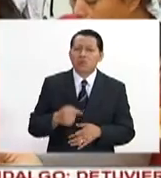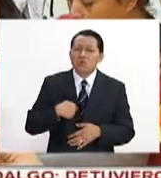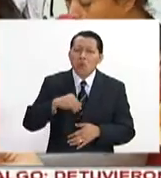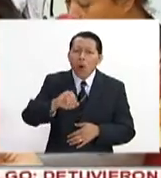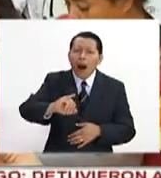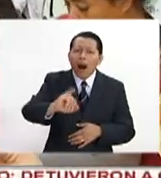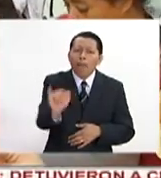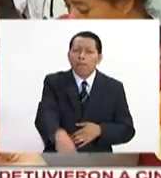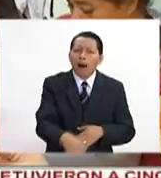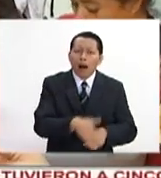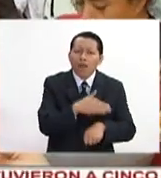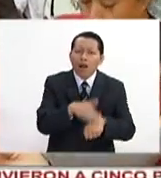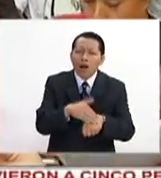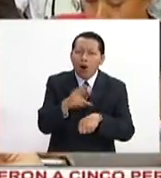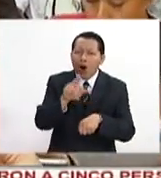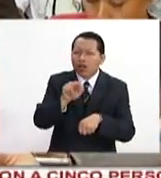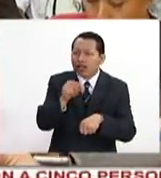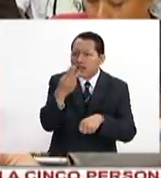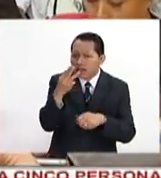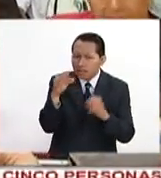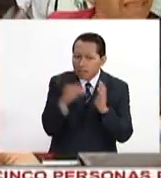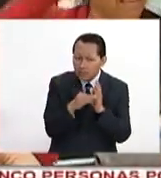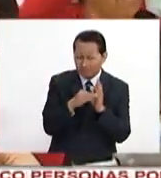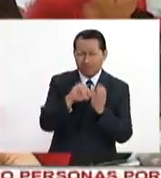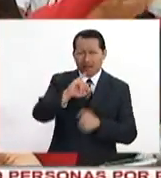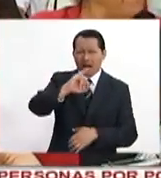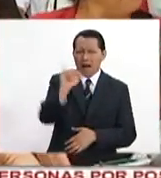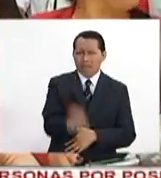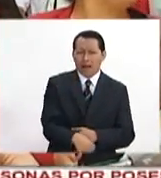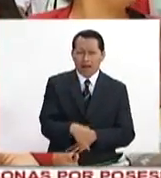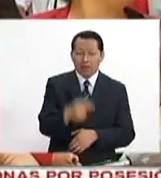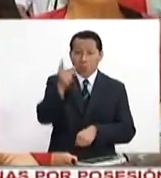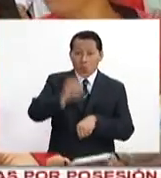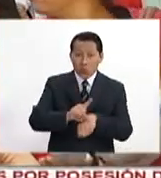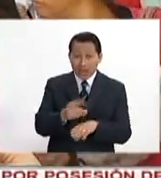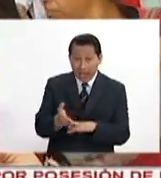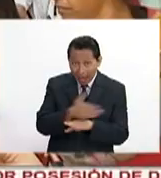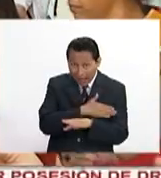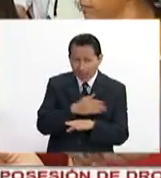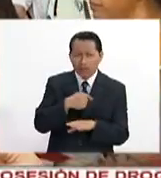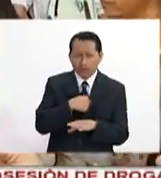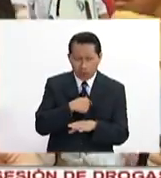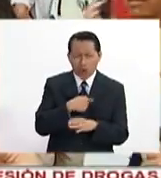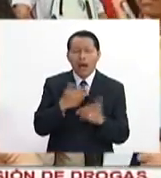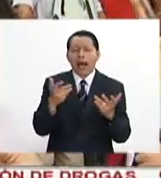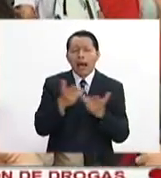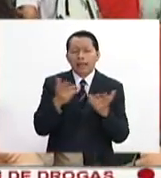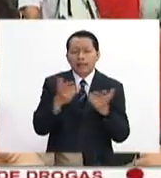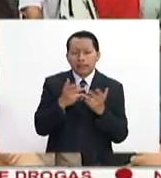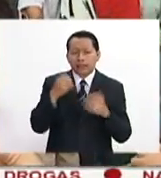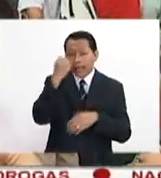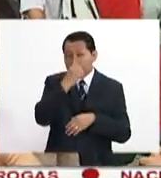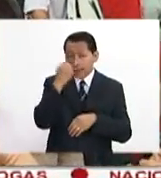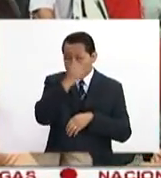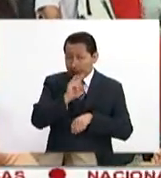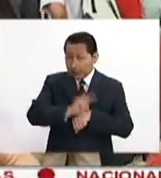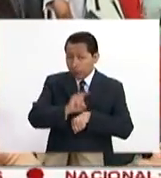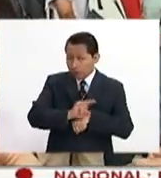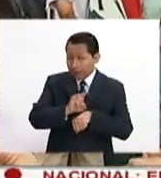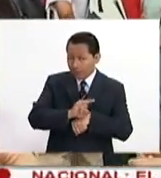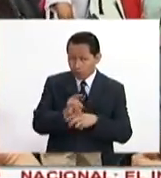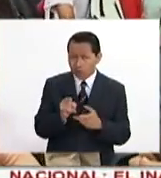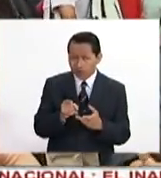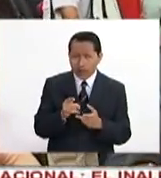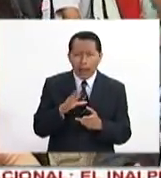calificación menor de 83 puntos y de hecho un día antes de que hiciera mi examen hice otro examen de simulación